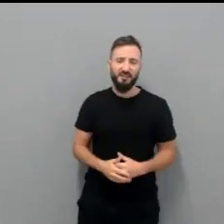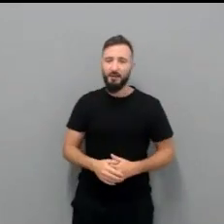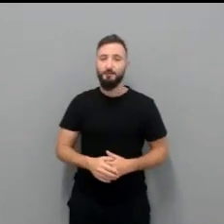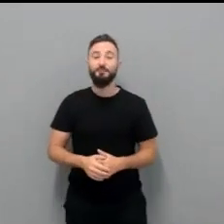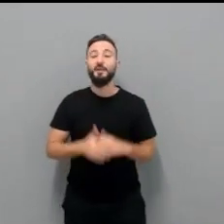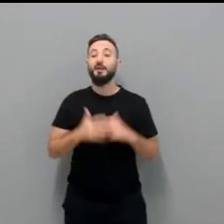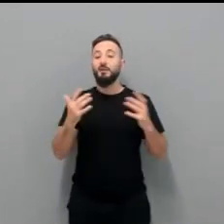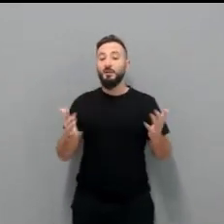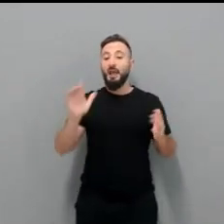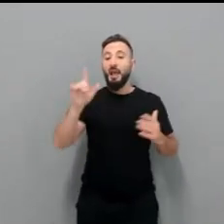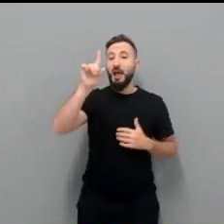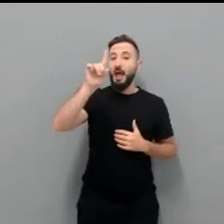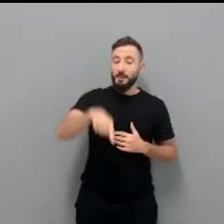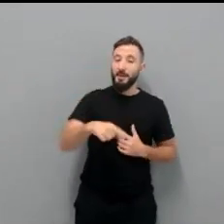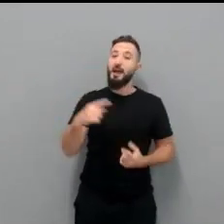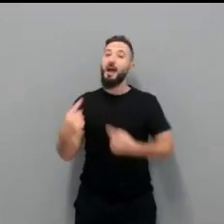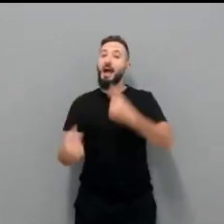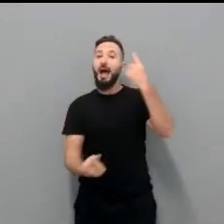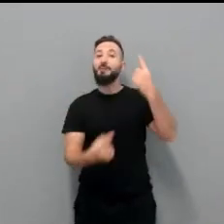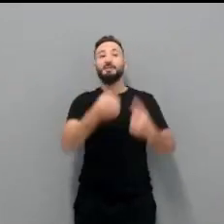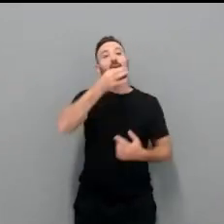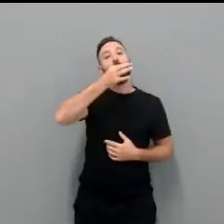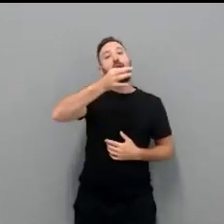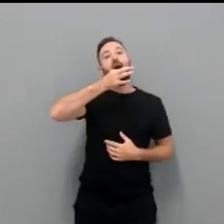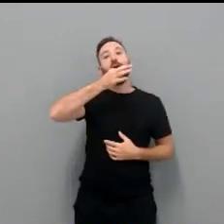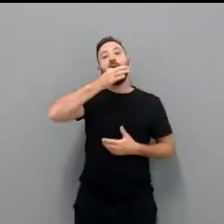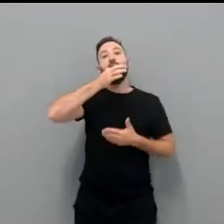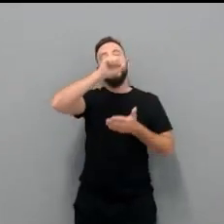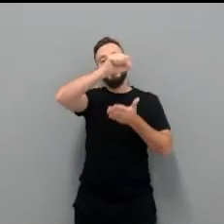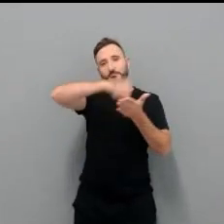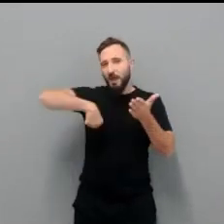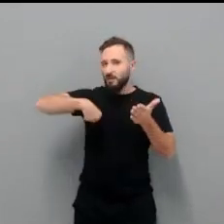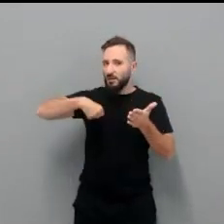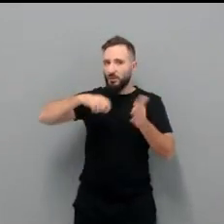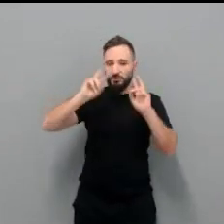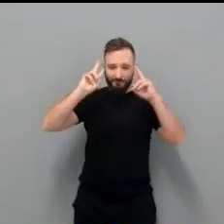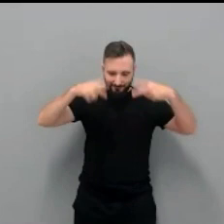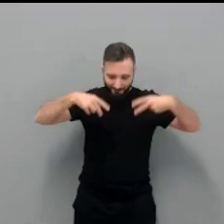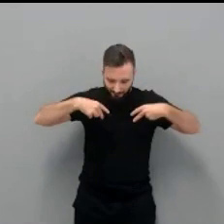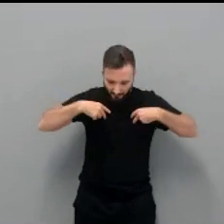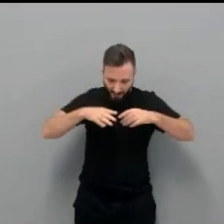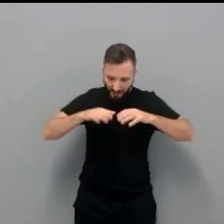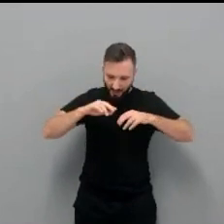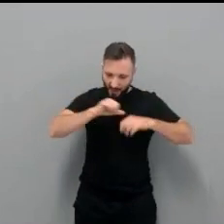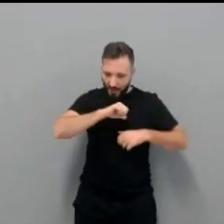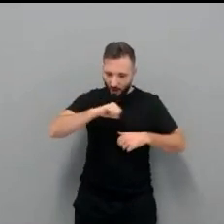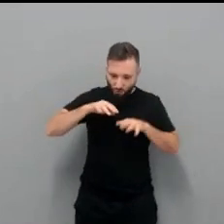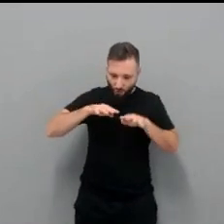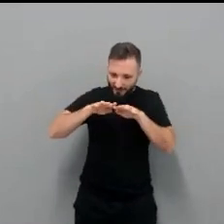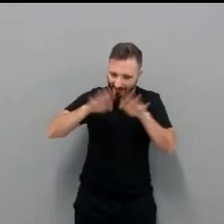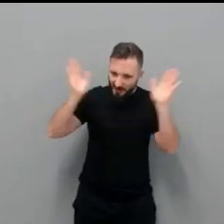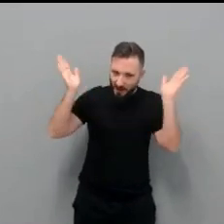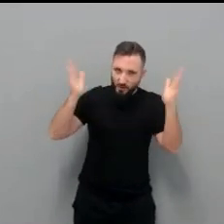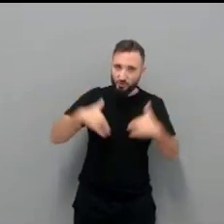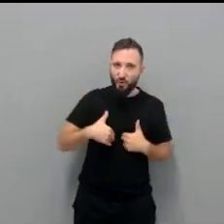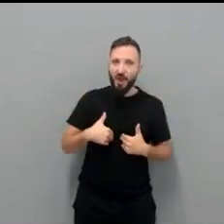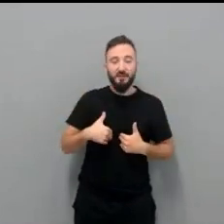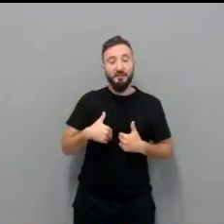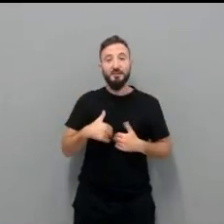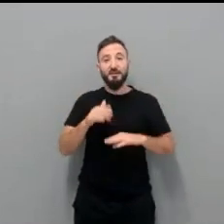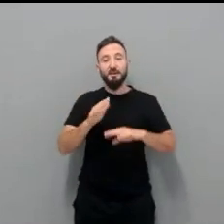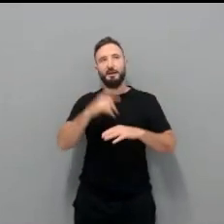Pero a veces los discursos están muy vacíos, no hacemos una introspección ni una autocrítica lo suficientemente grande como